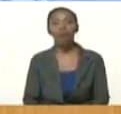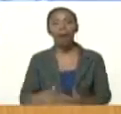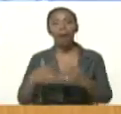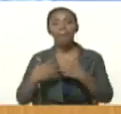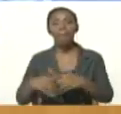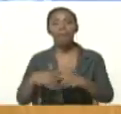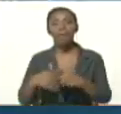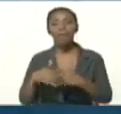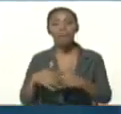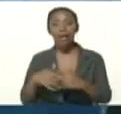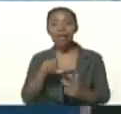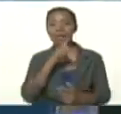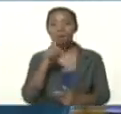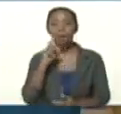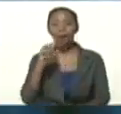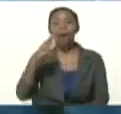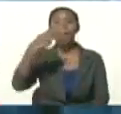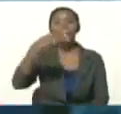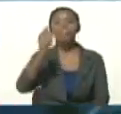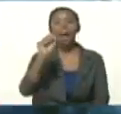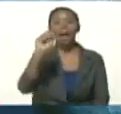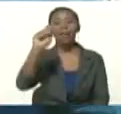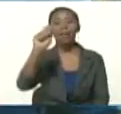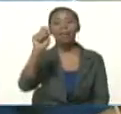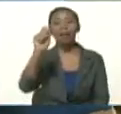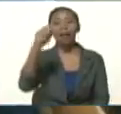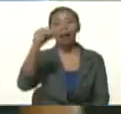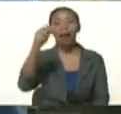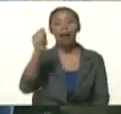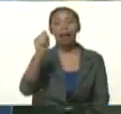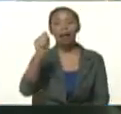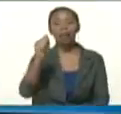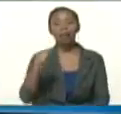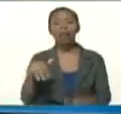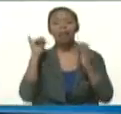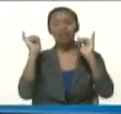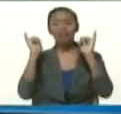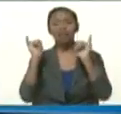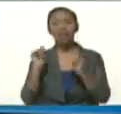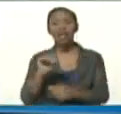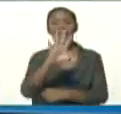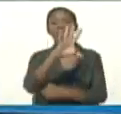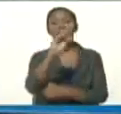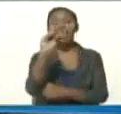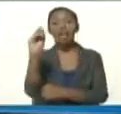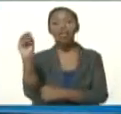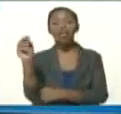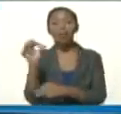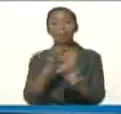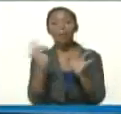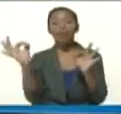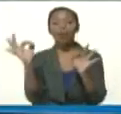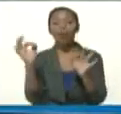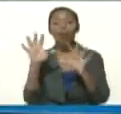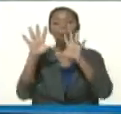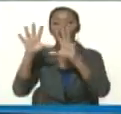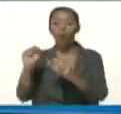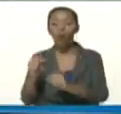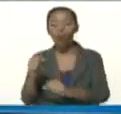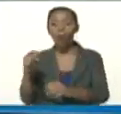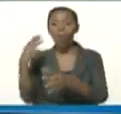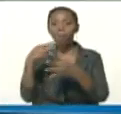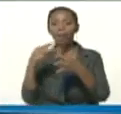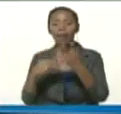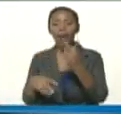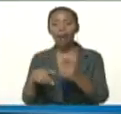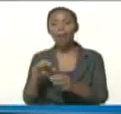Patana. La Patana se ha hecho famosa, vale, la rumba, la rumba. 500 petro para compro de insumos y materia prima